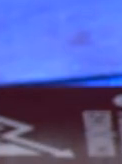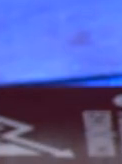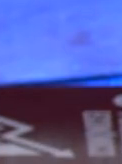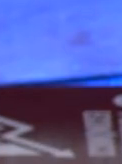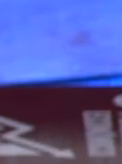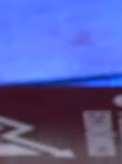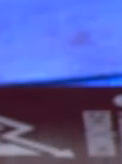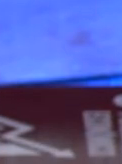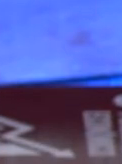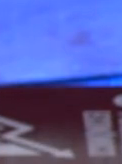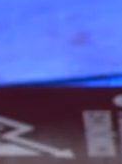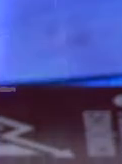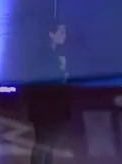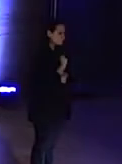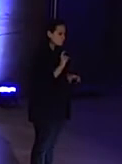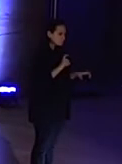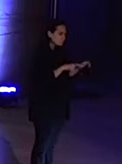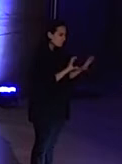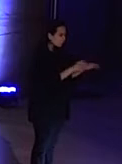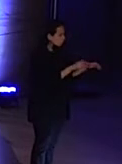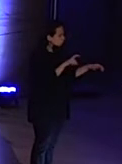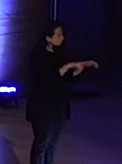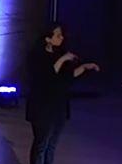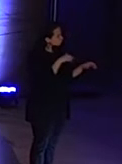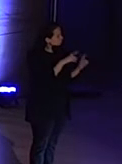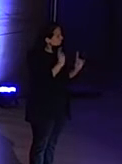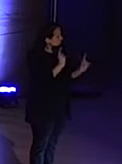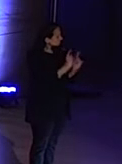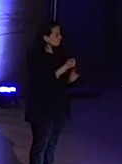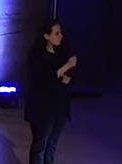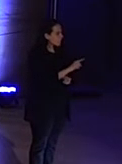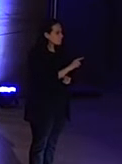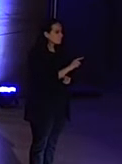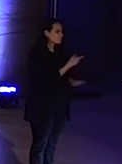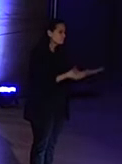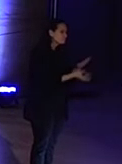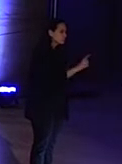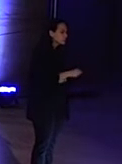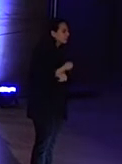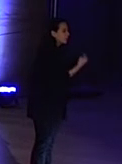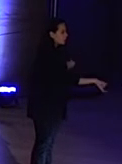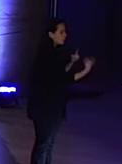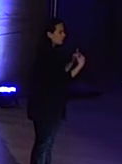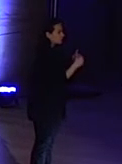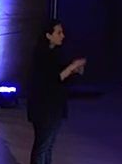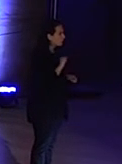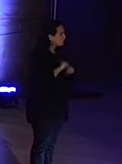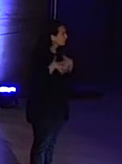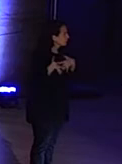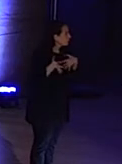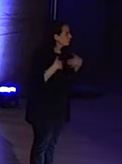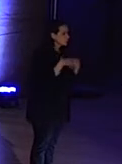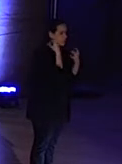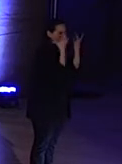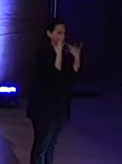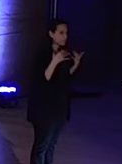alumnos y alumnas se sientan parte de un colectivo afín y amable, provocando su implicación y participación entusiasta en todas las